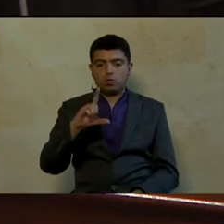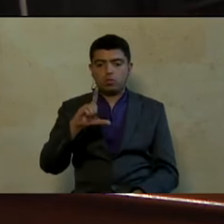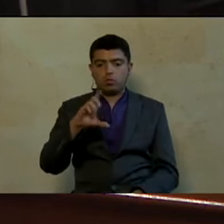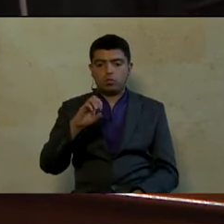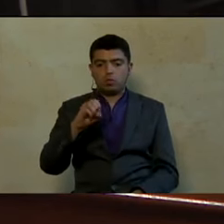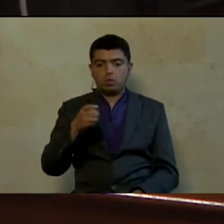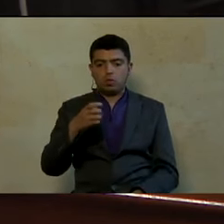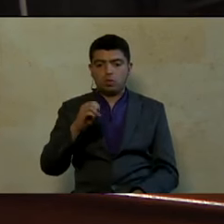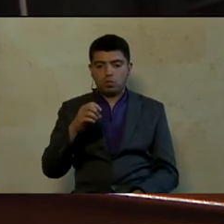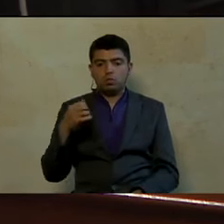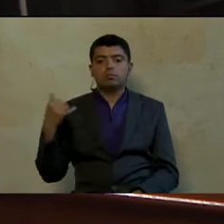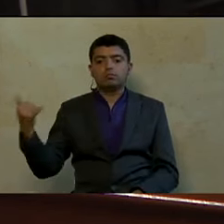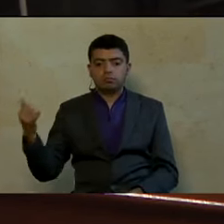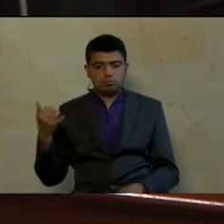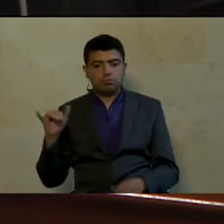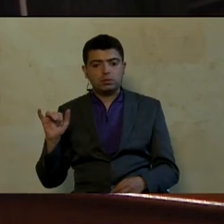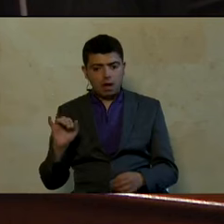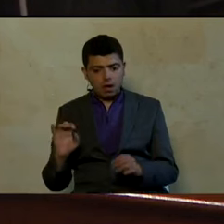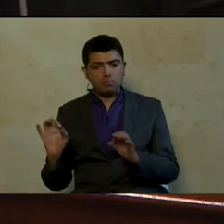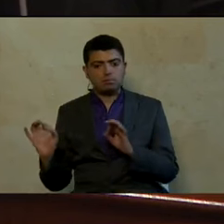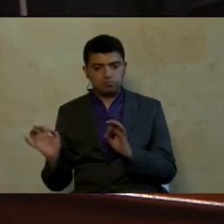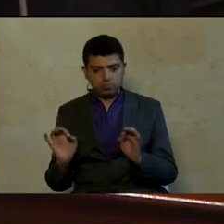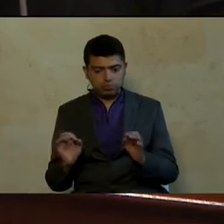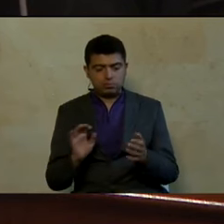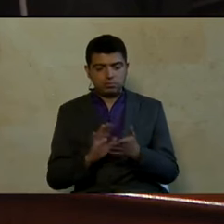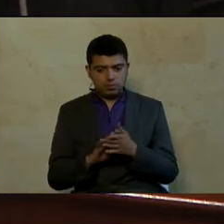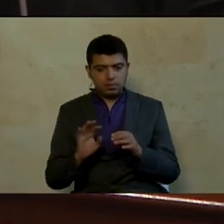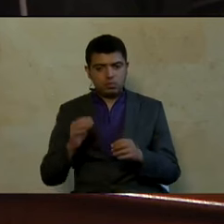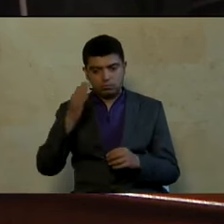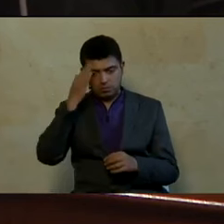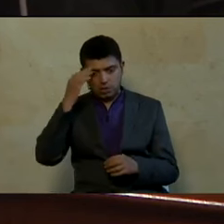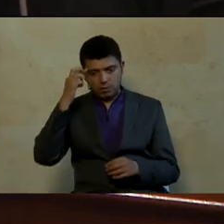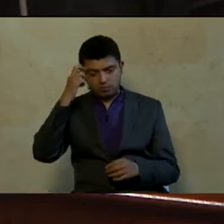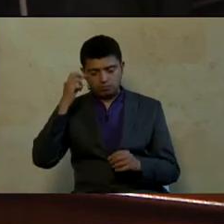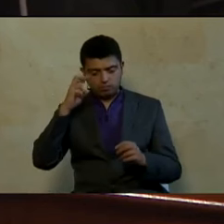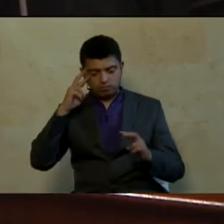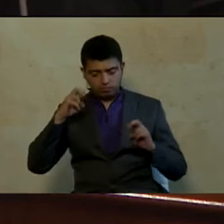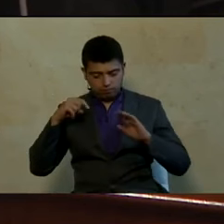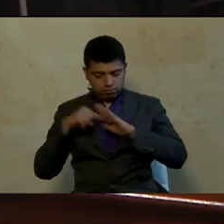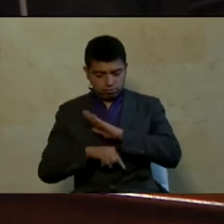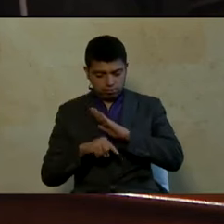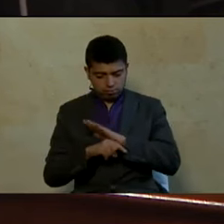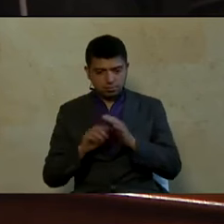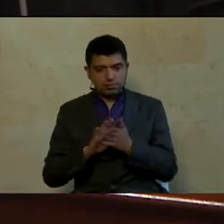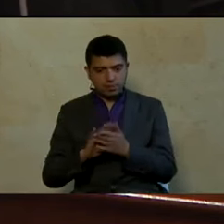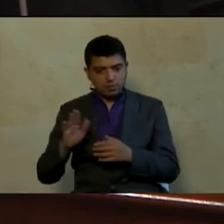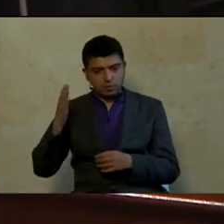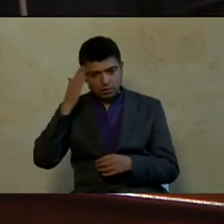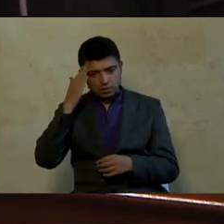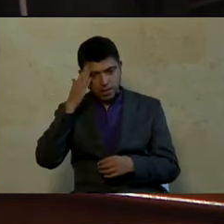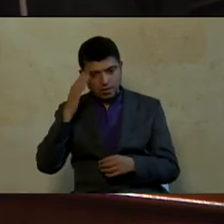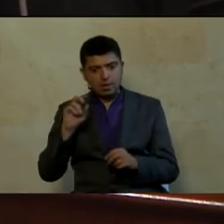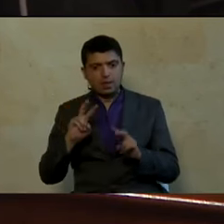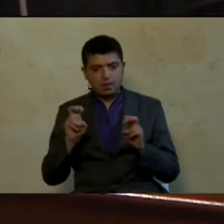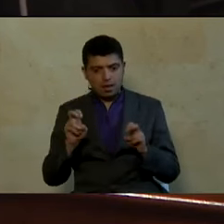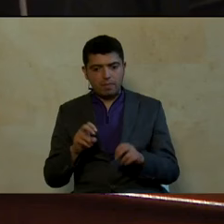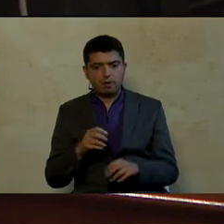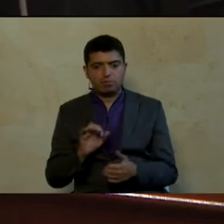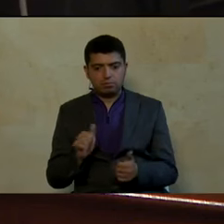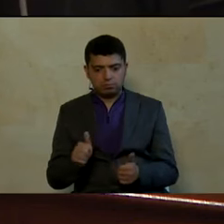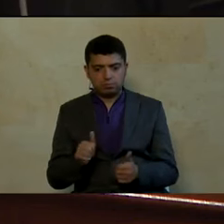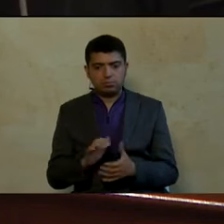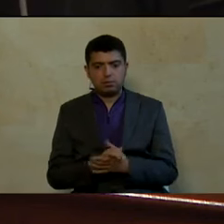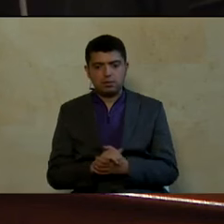experticia en la materia eso es lo que busca este proyecto que no es un médico general el que haga